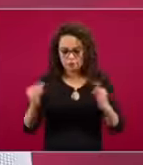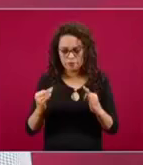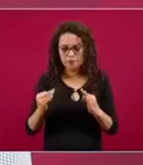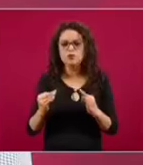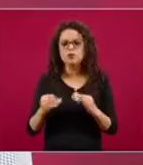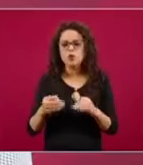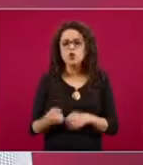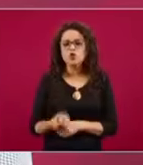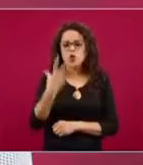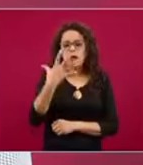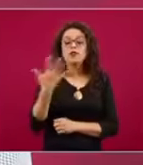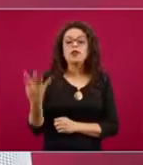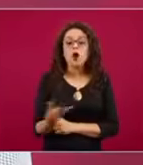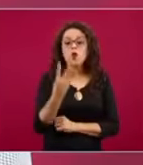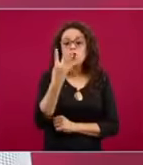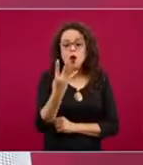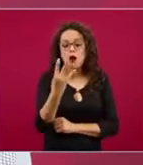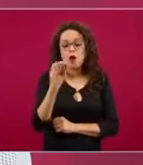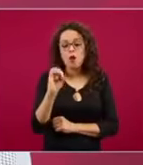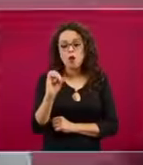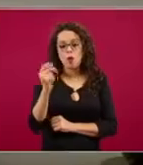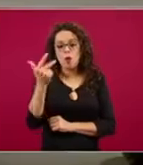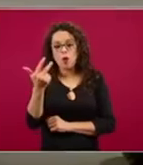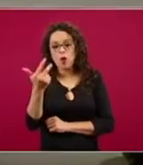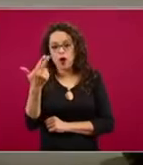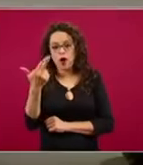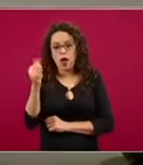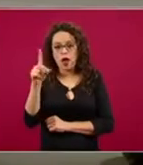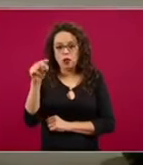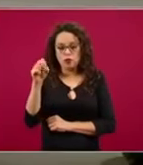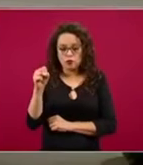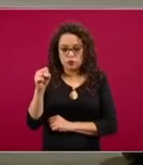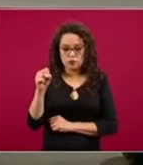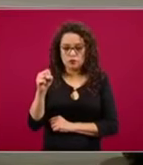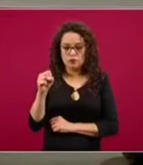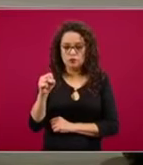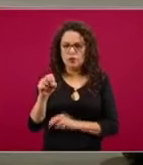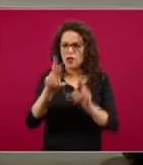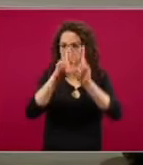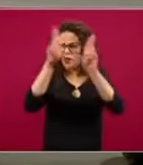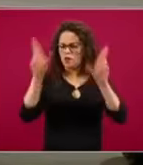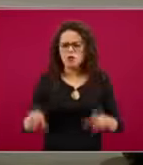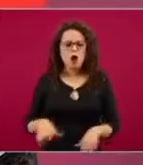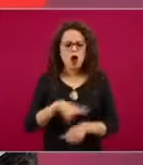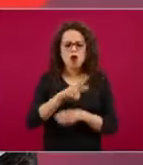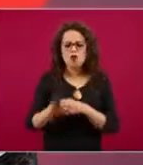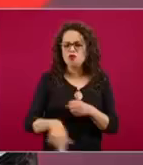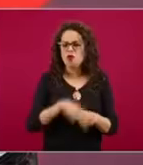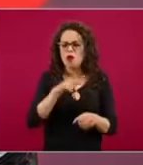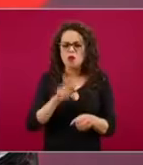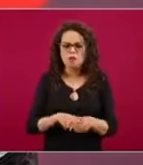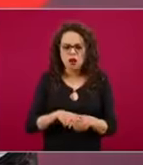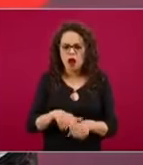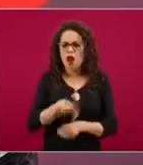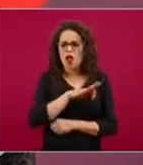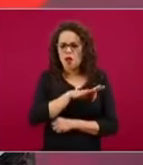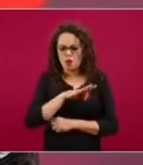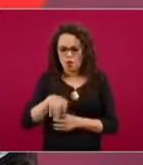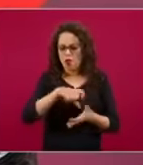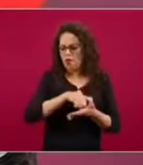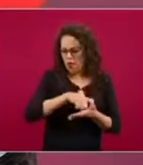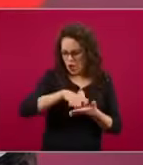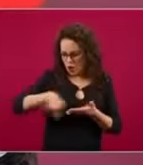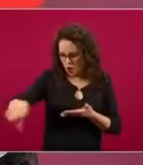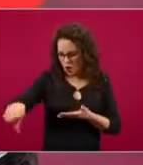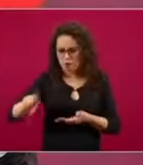4 y los 8 grados, es decir, estamos hablando de un refrigerador normal, comercial, que en su momento se puede adquirir, que